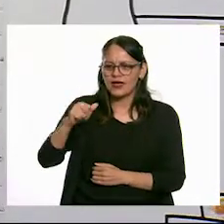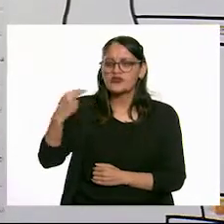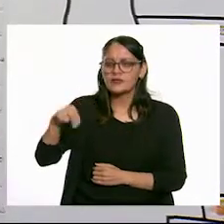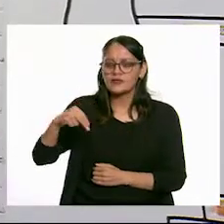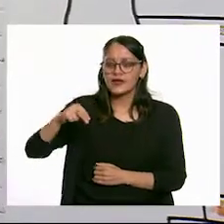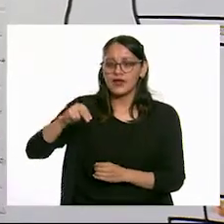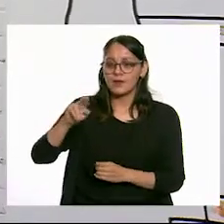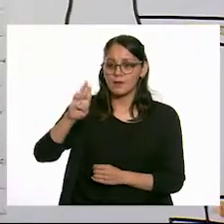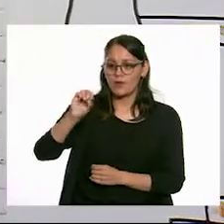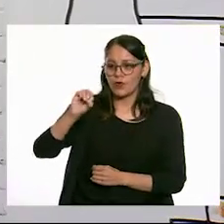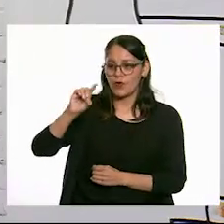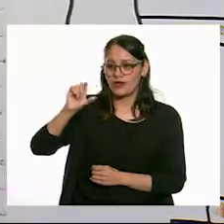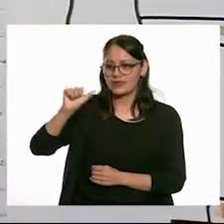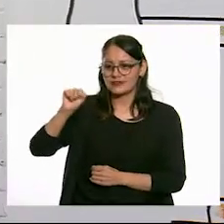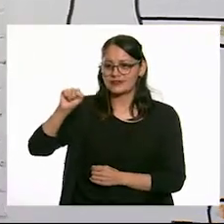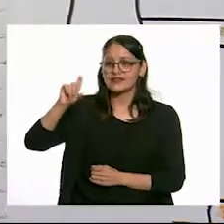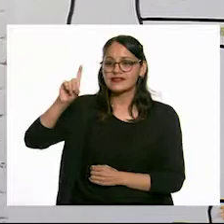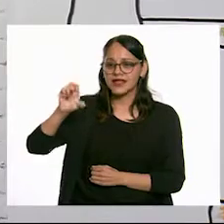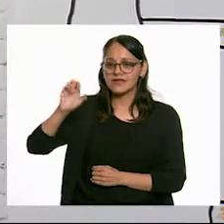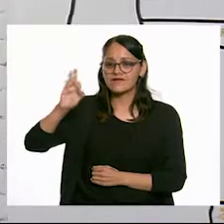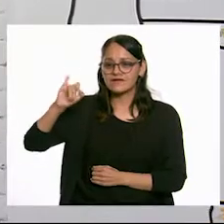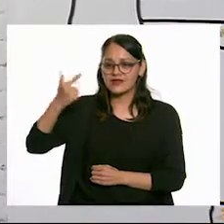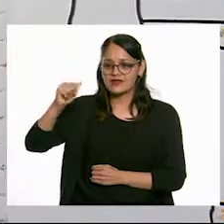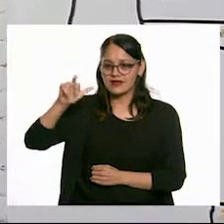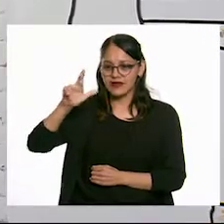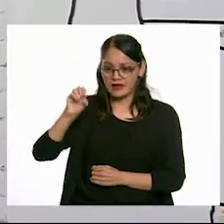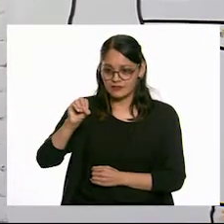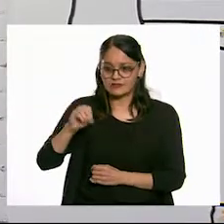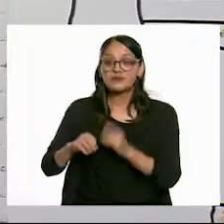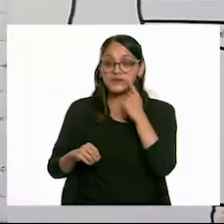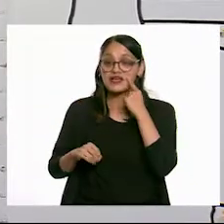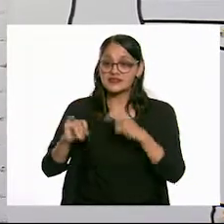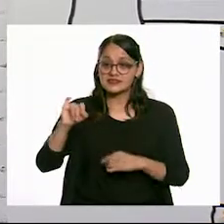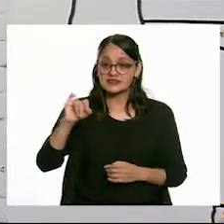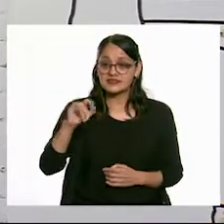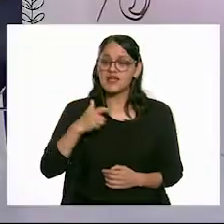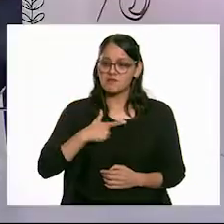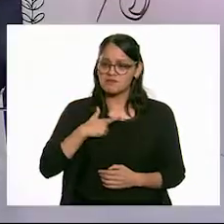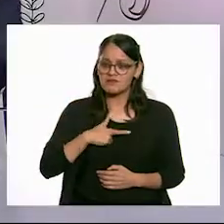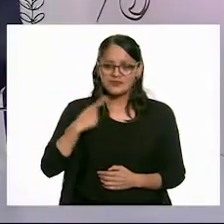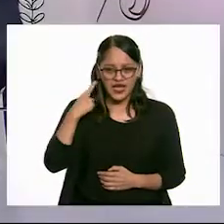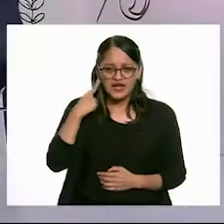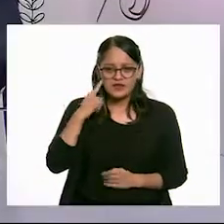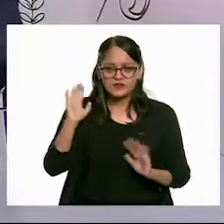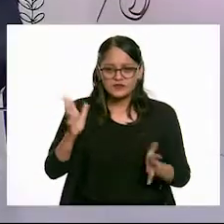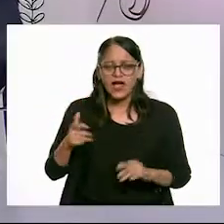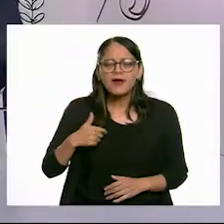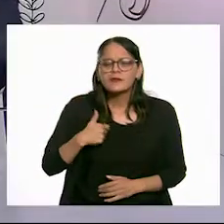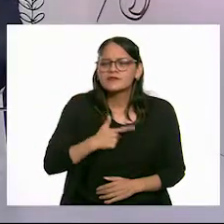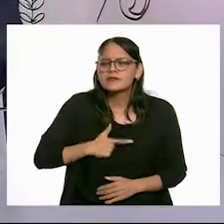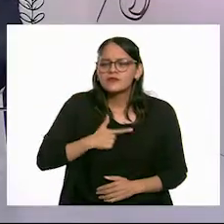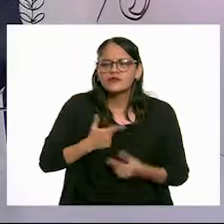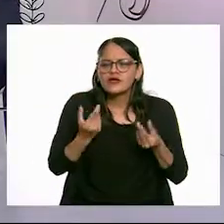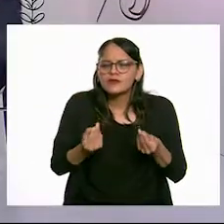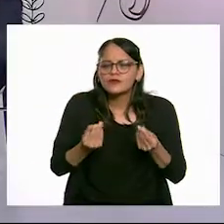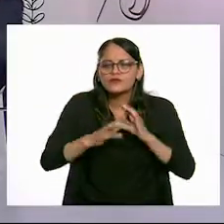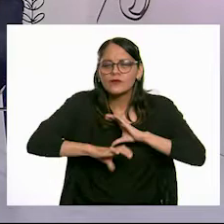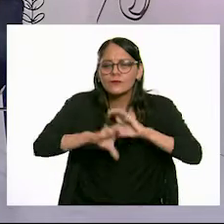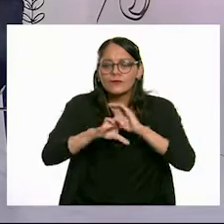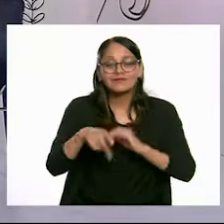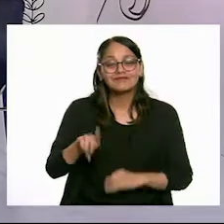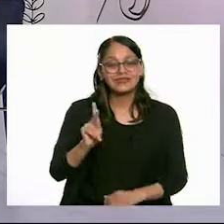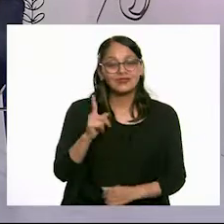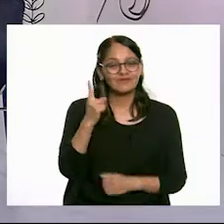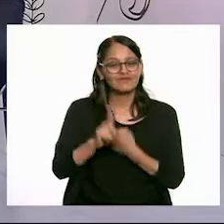veces. Y bueno, me encantaría cantar un aria de Las Bodas de Fígaro, pero tengo un problema. Ajá. Te necesito. ¿A poco?